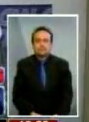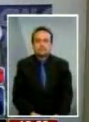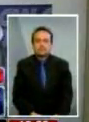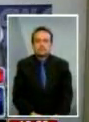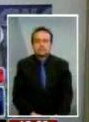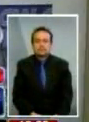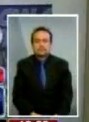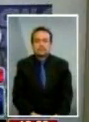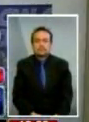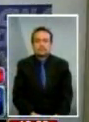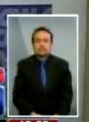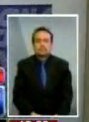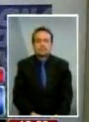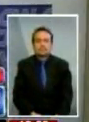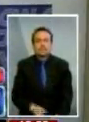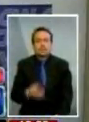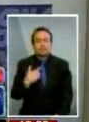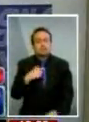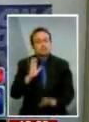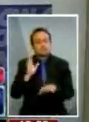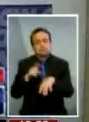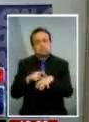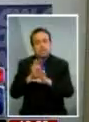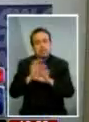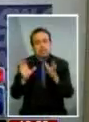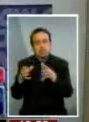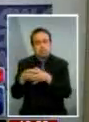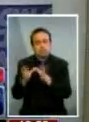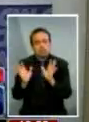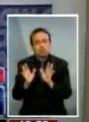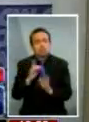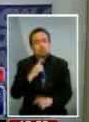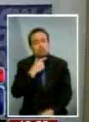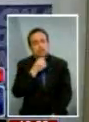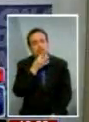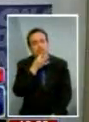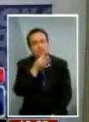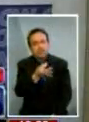y no creemos que dé para más. Lo que sí que debo mencionar que